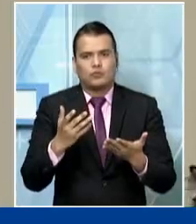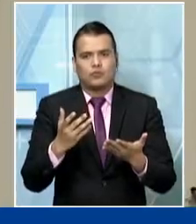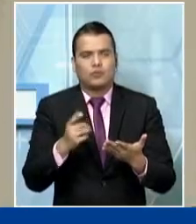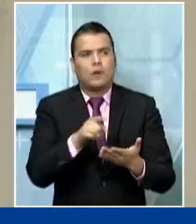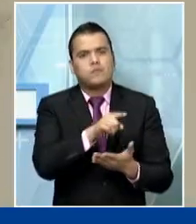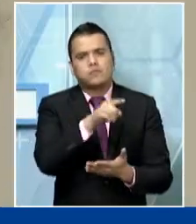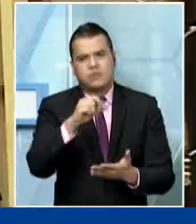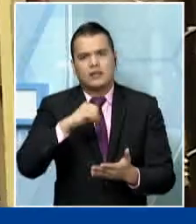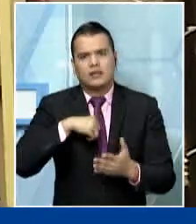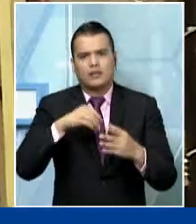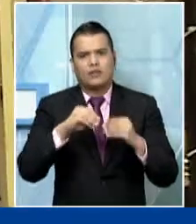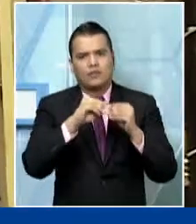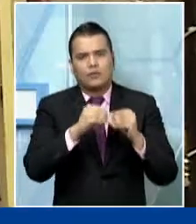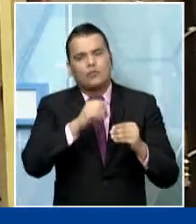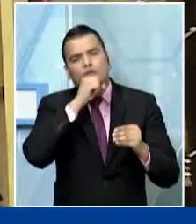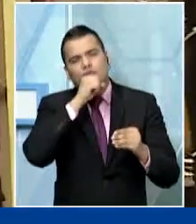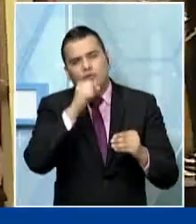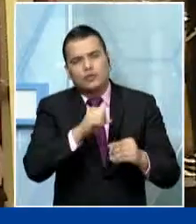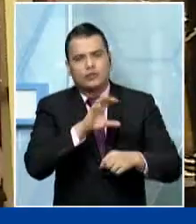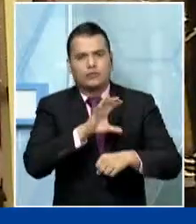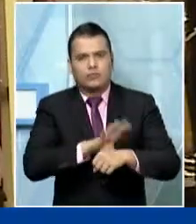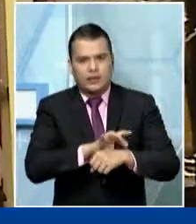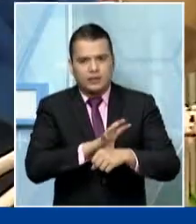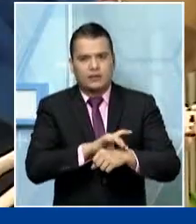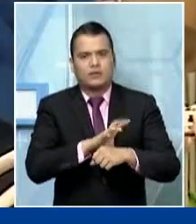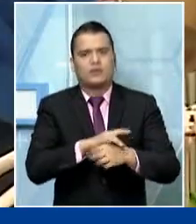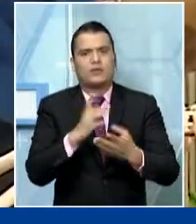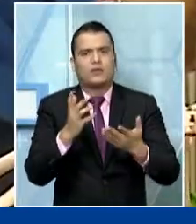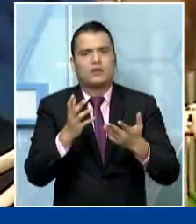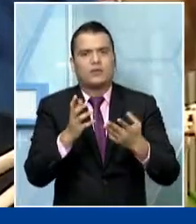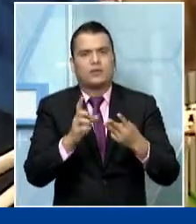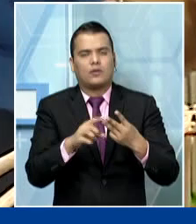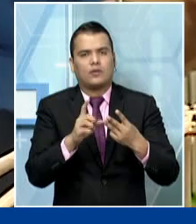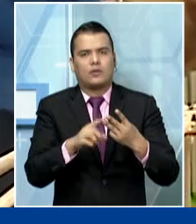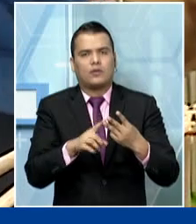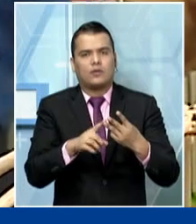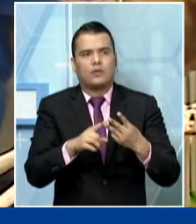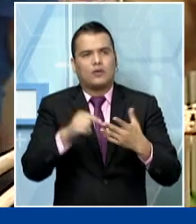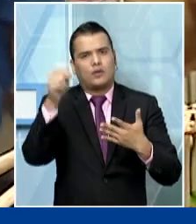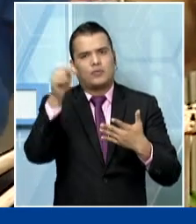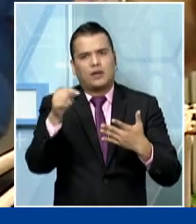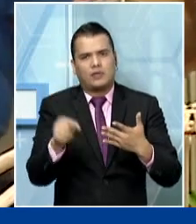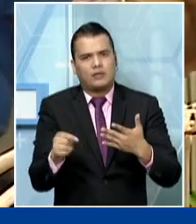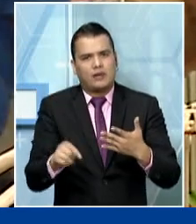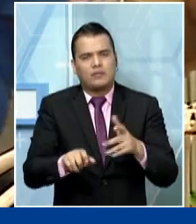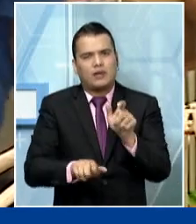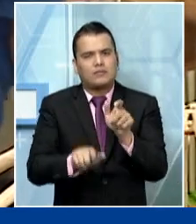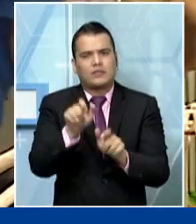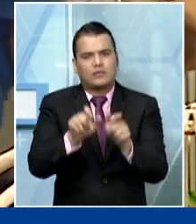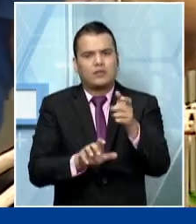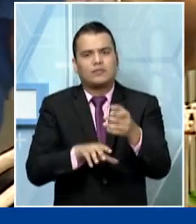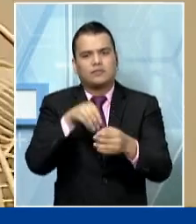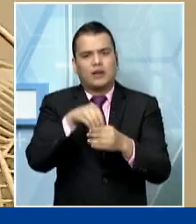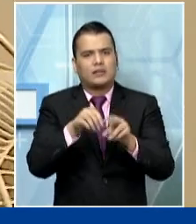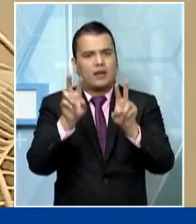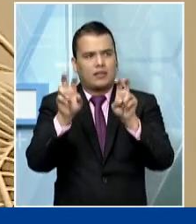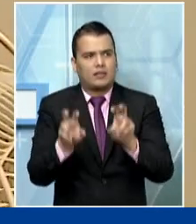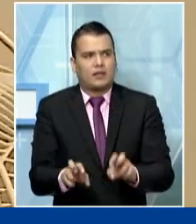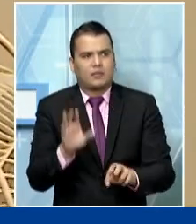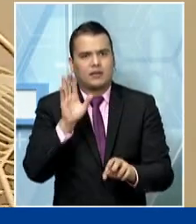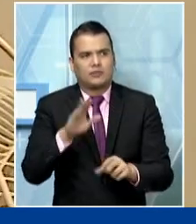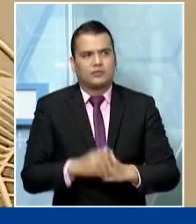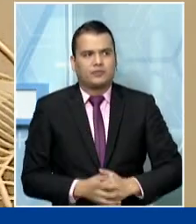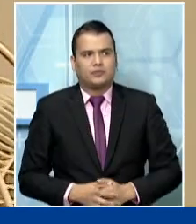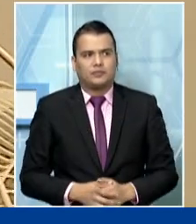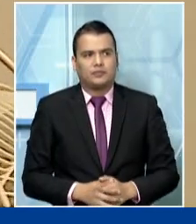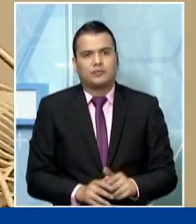hay abuelos, hay Esperancita, alusivo a los mensajes que manda la alcaldía. Los